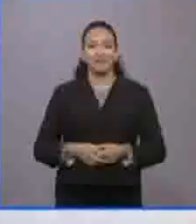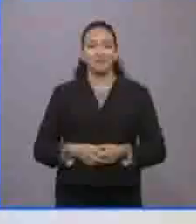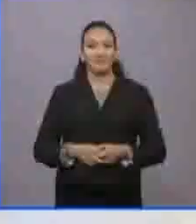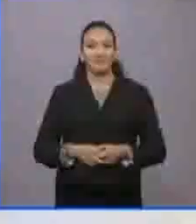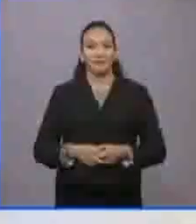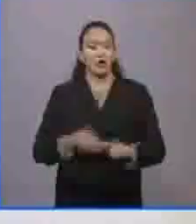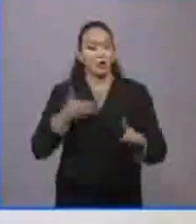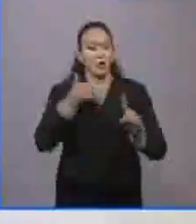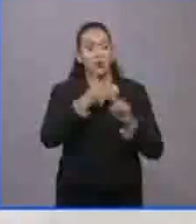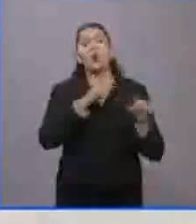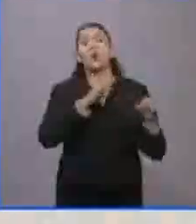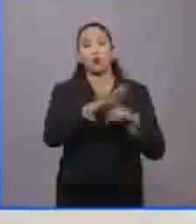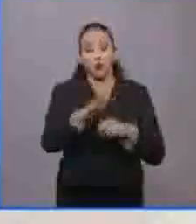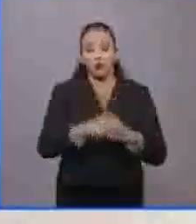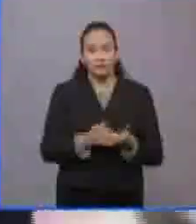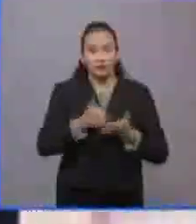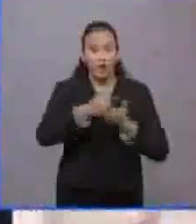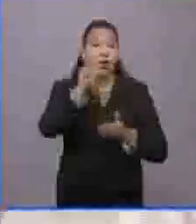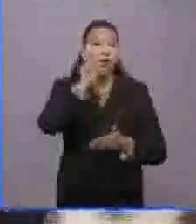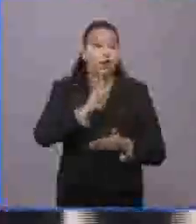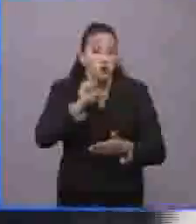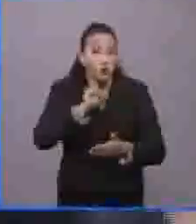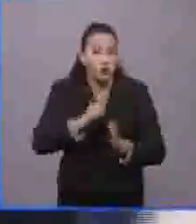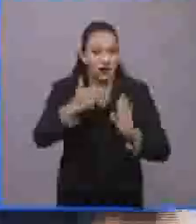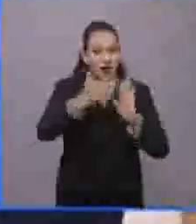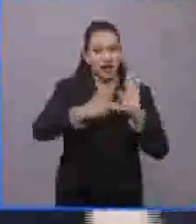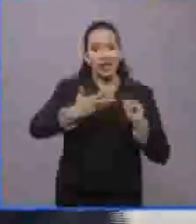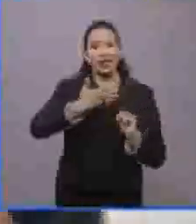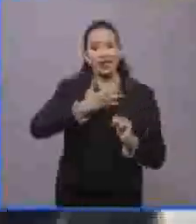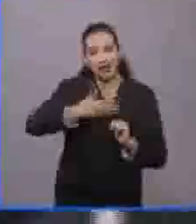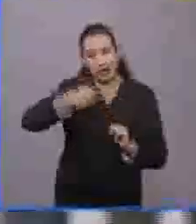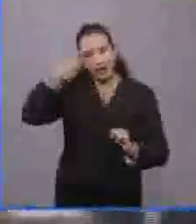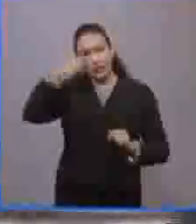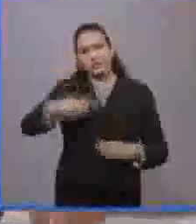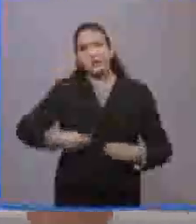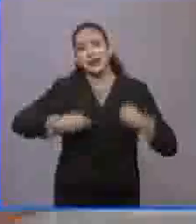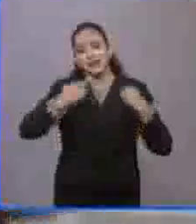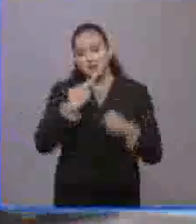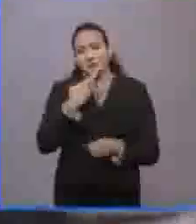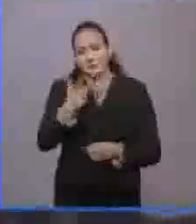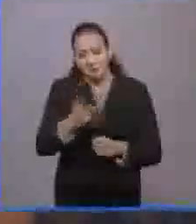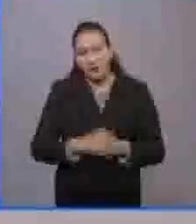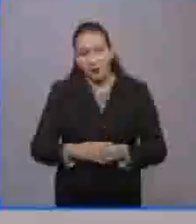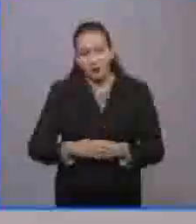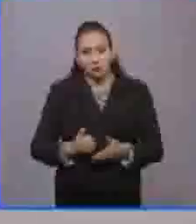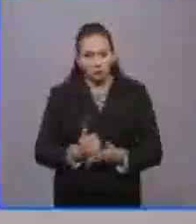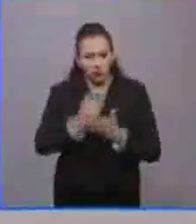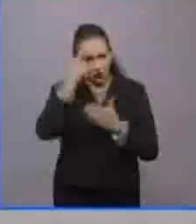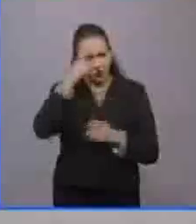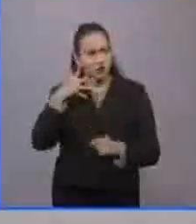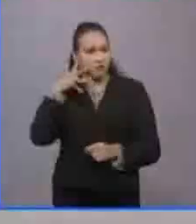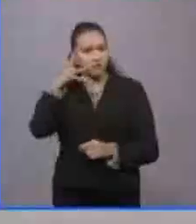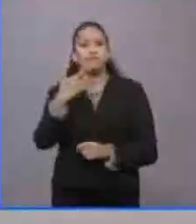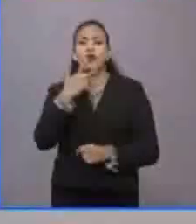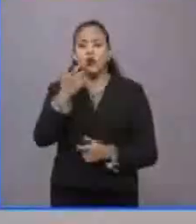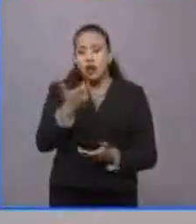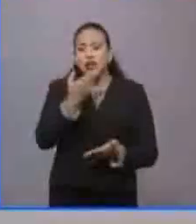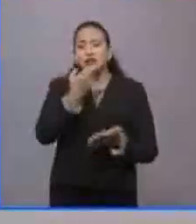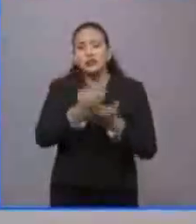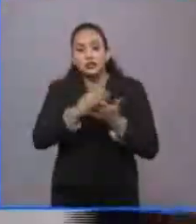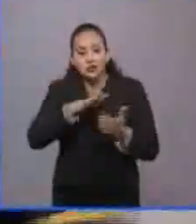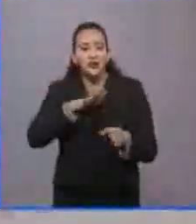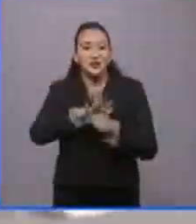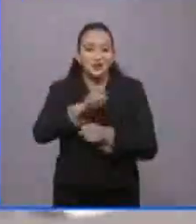Con el propósito de brindar a las mujeres herramientas que les permitan mejorar su calidad de vida, construir un mejor futuro financiero y romper